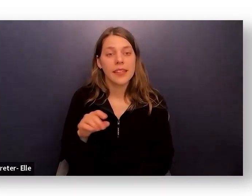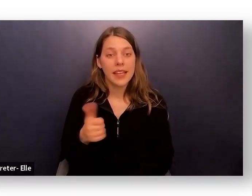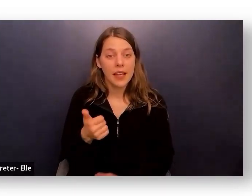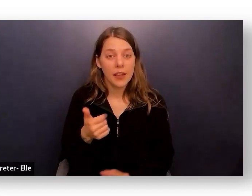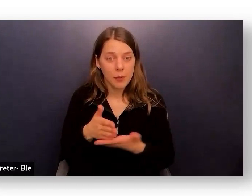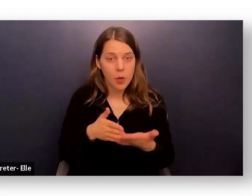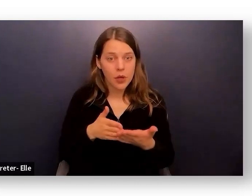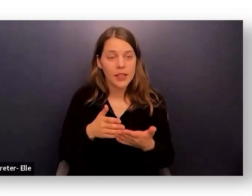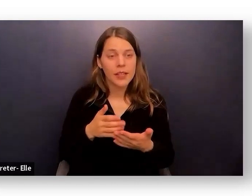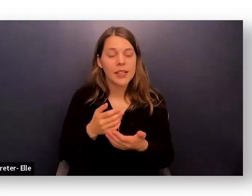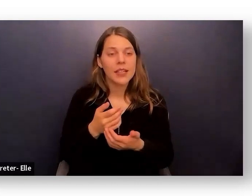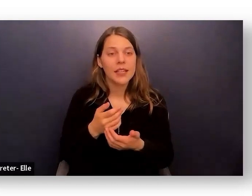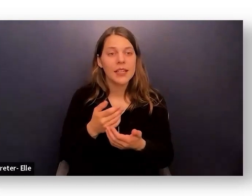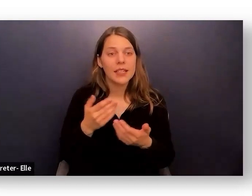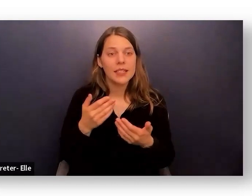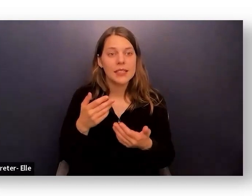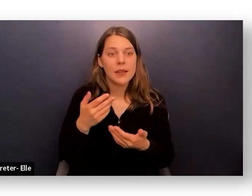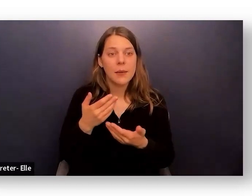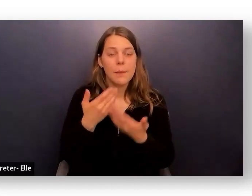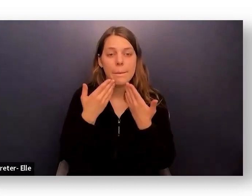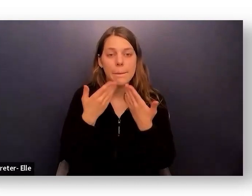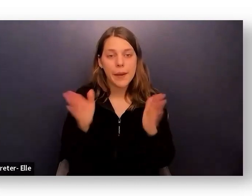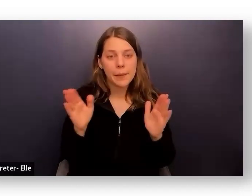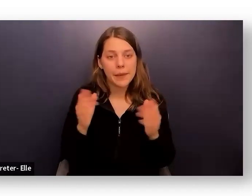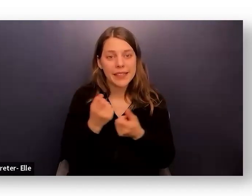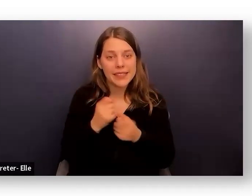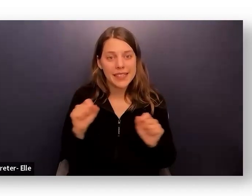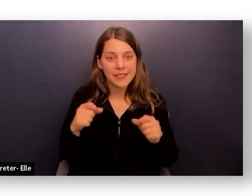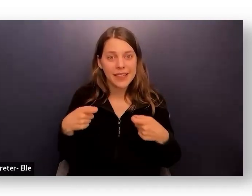electricidad. La otra parte